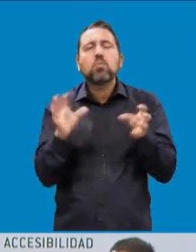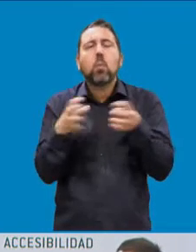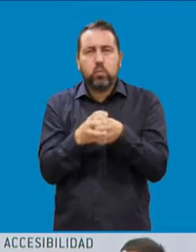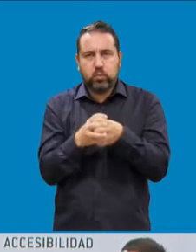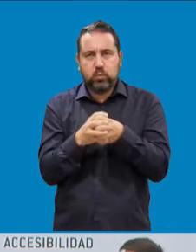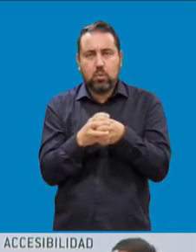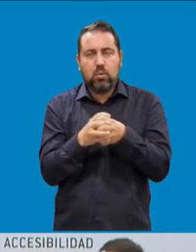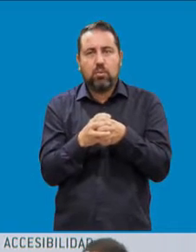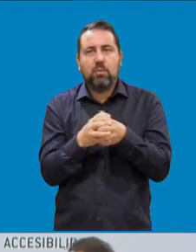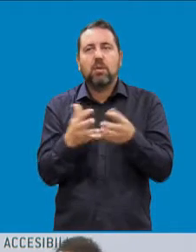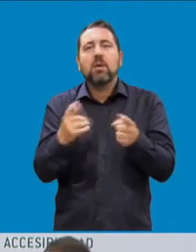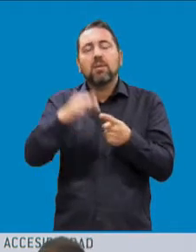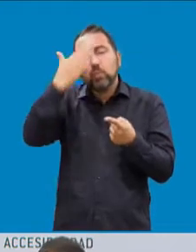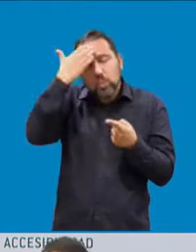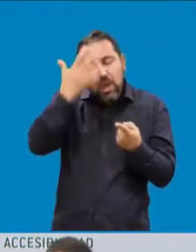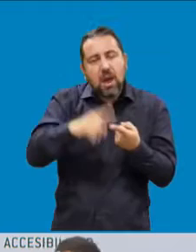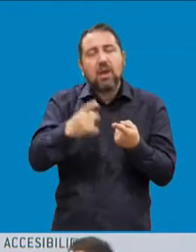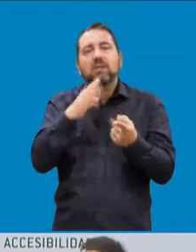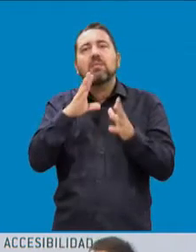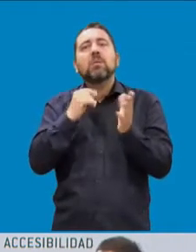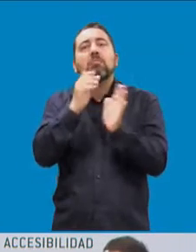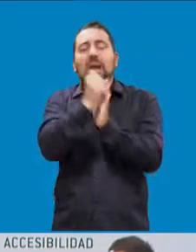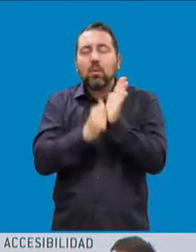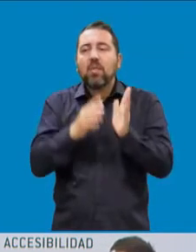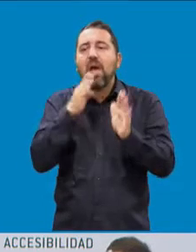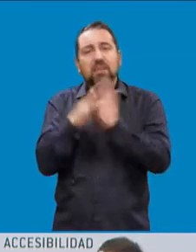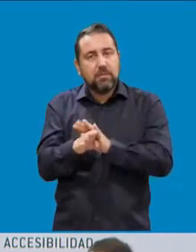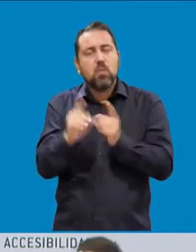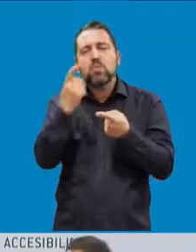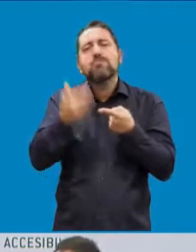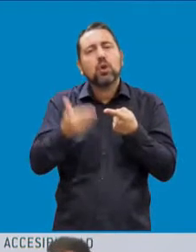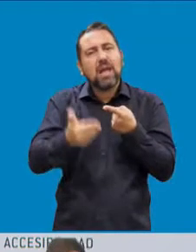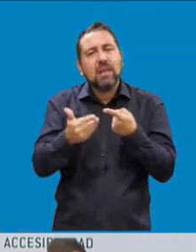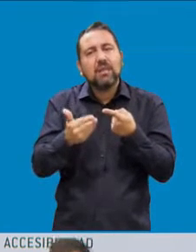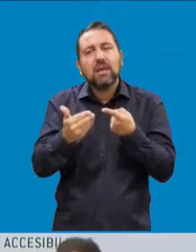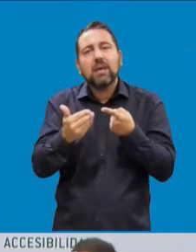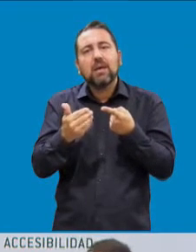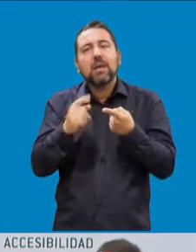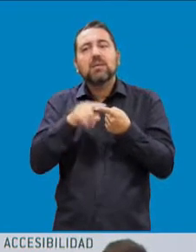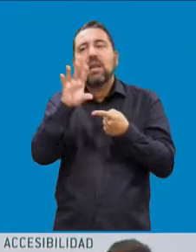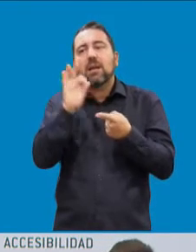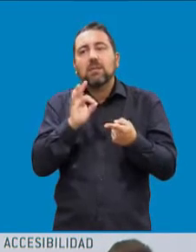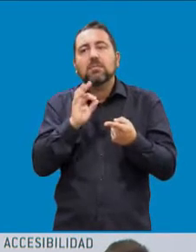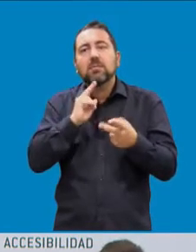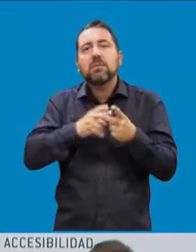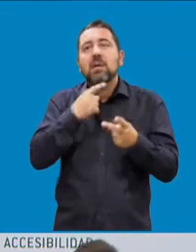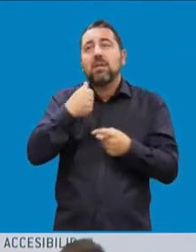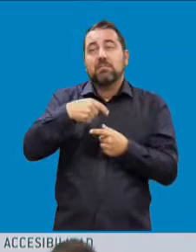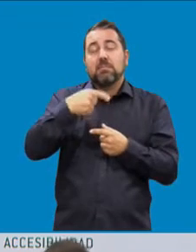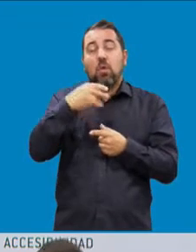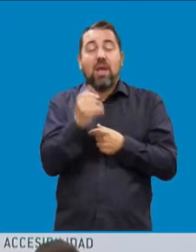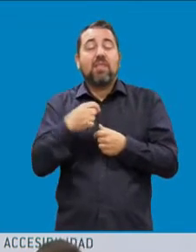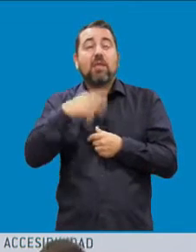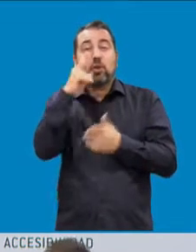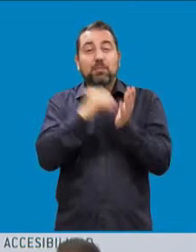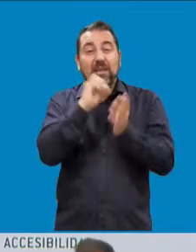acciones? Bueno, hay un conjunto de publicaciones, tutoriales y artículos sobre accesibilidad. Uno importante sobre el que nos